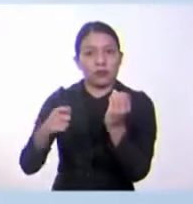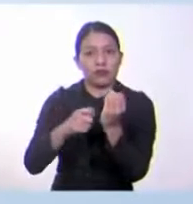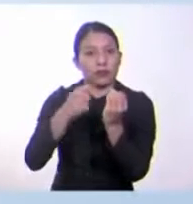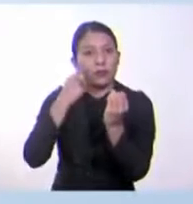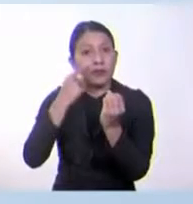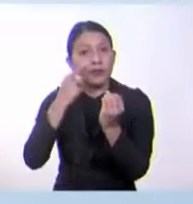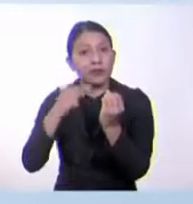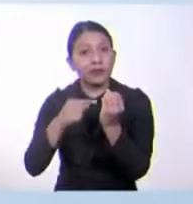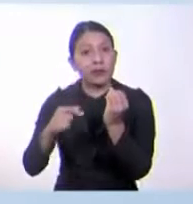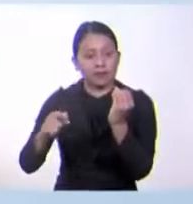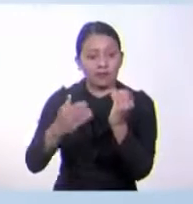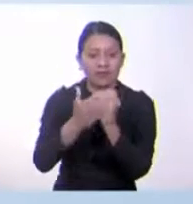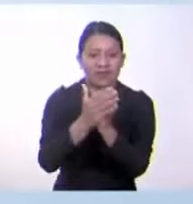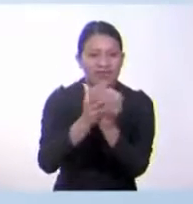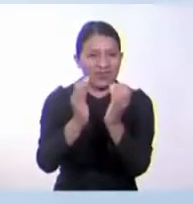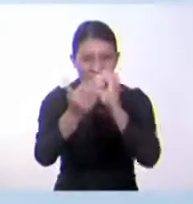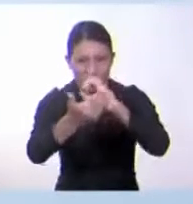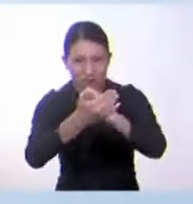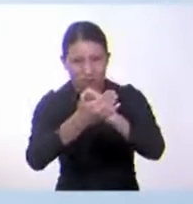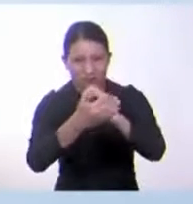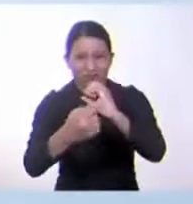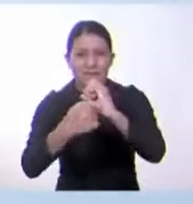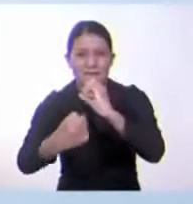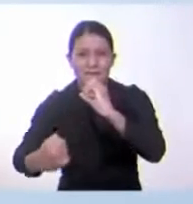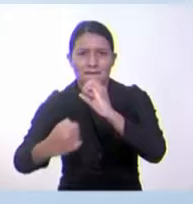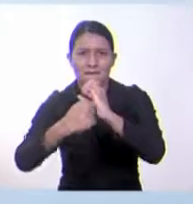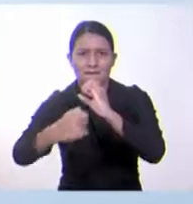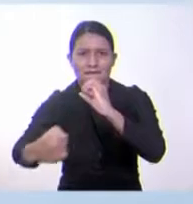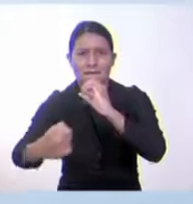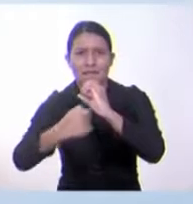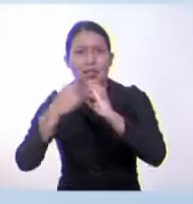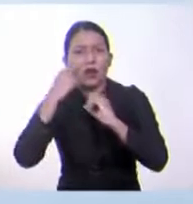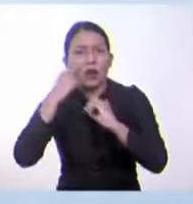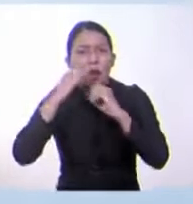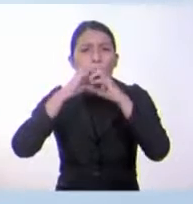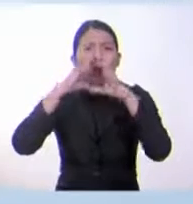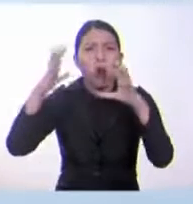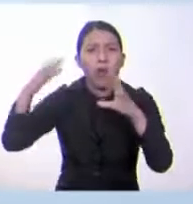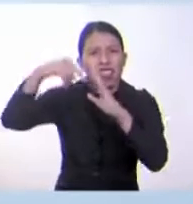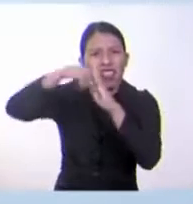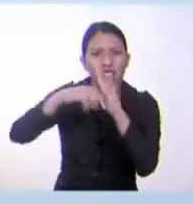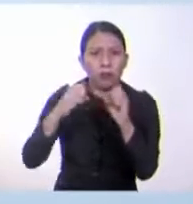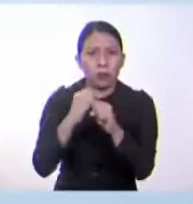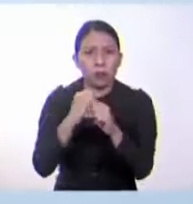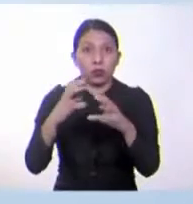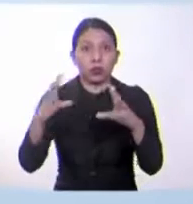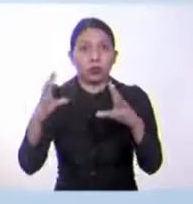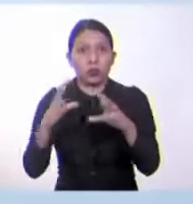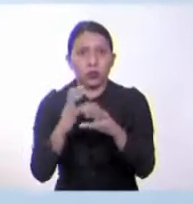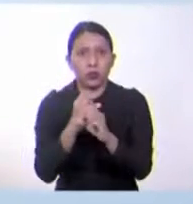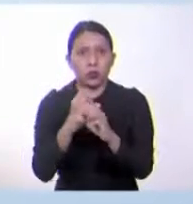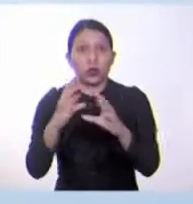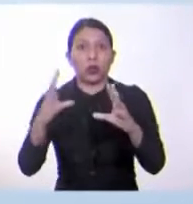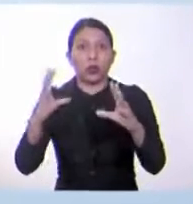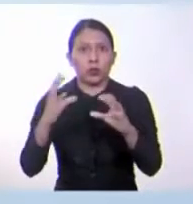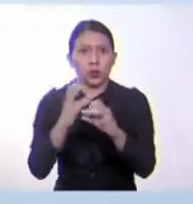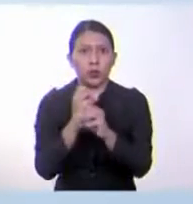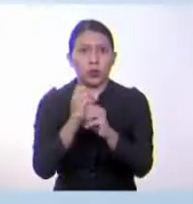movimiento las vejigas al interior se expanden y se contraen. ¿Qué significa